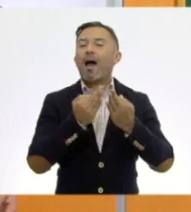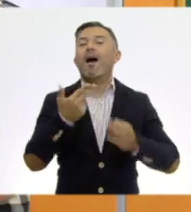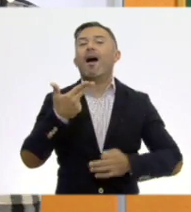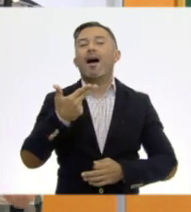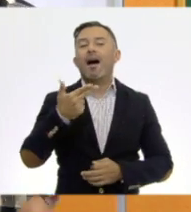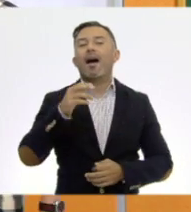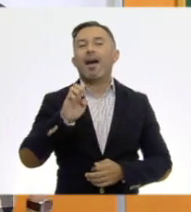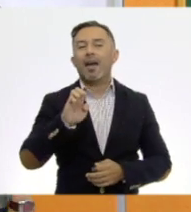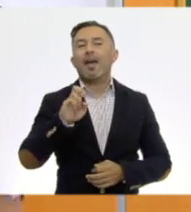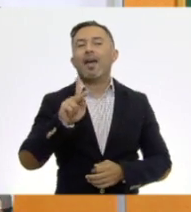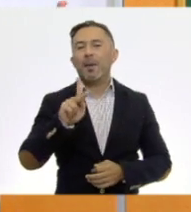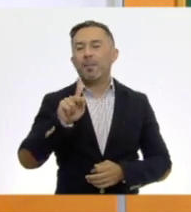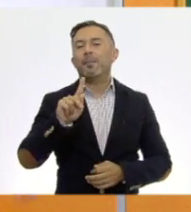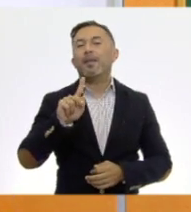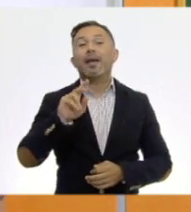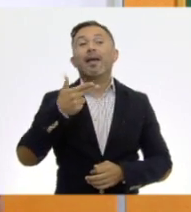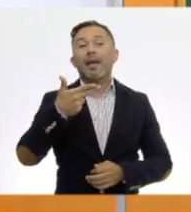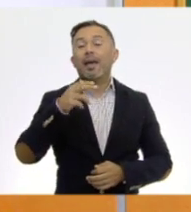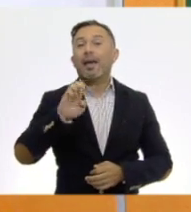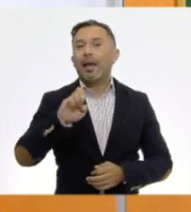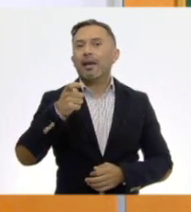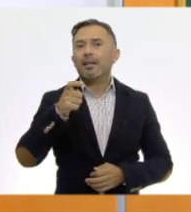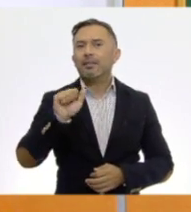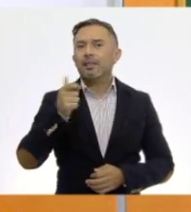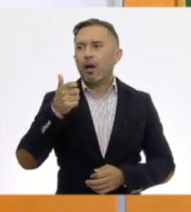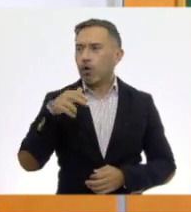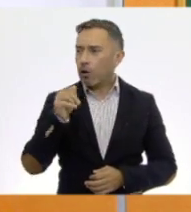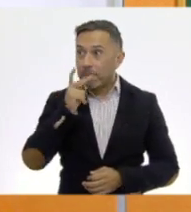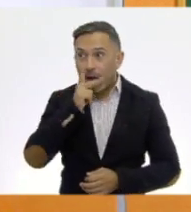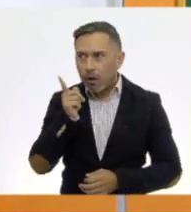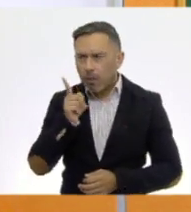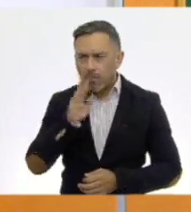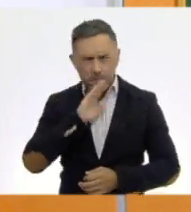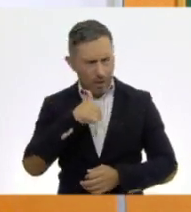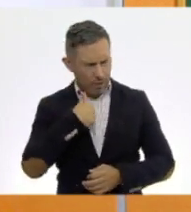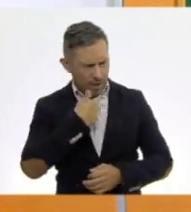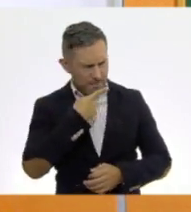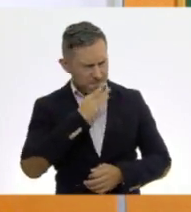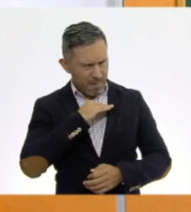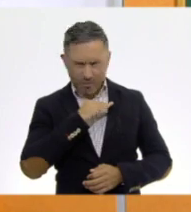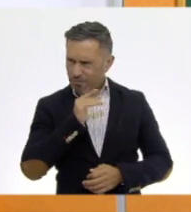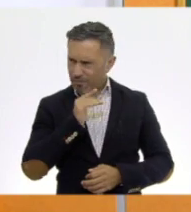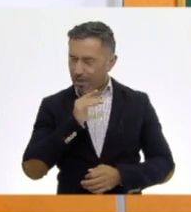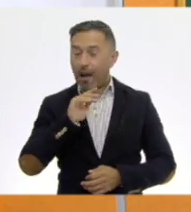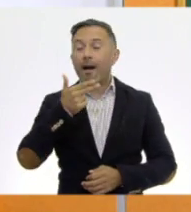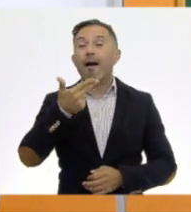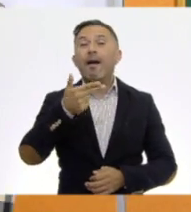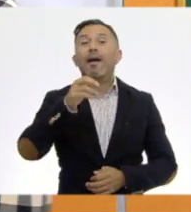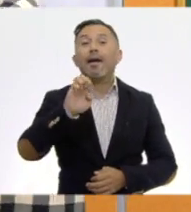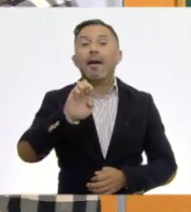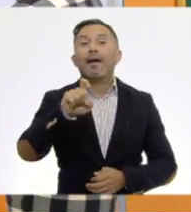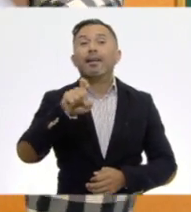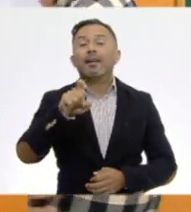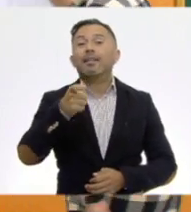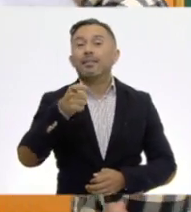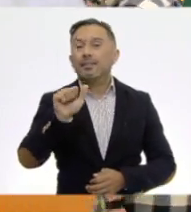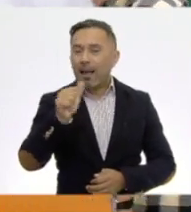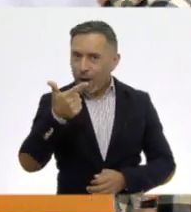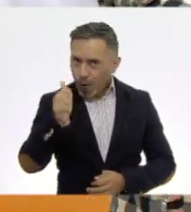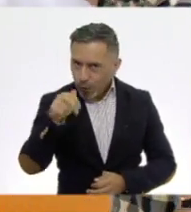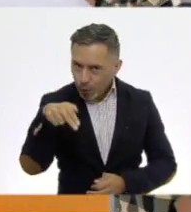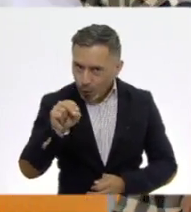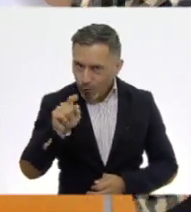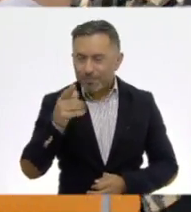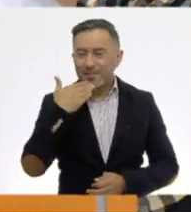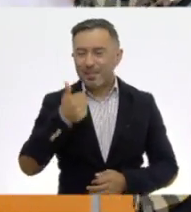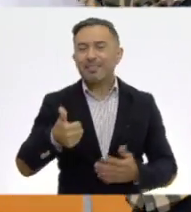hectágono, exactamente. No, hexágono. Ah, ¿y qué dije yo? ¿Y cómo es? Muy bien, hexágono. Perfecto. Muy bien. Ahí lo tienen. Tengo